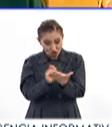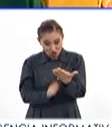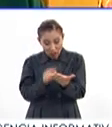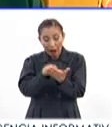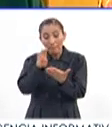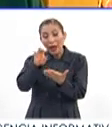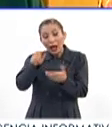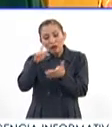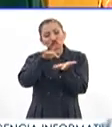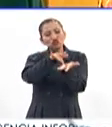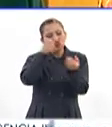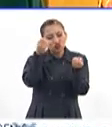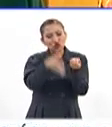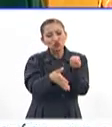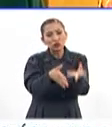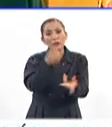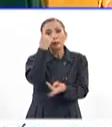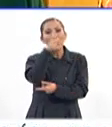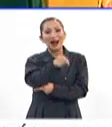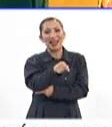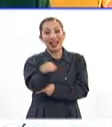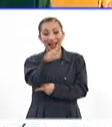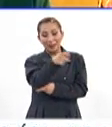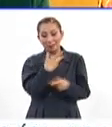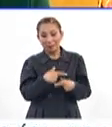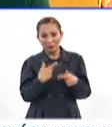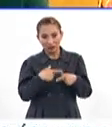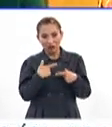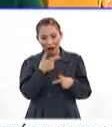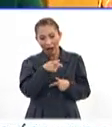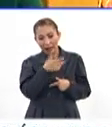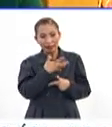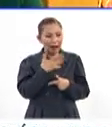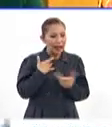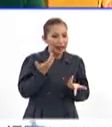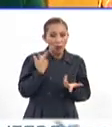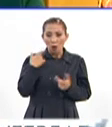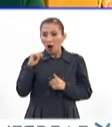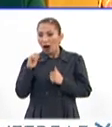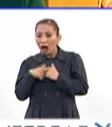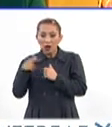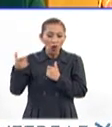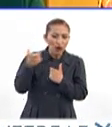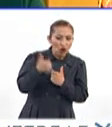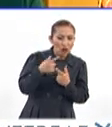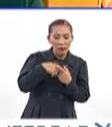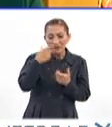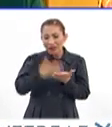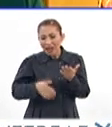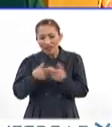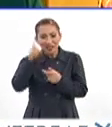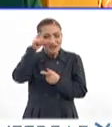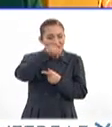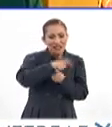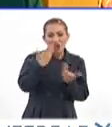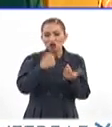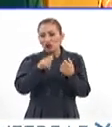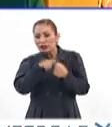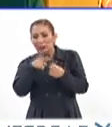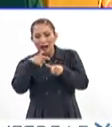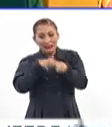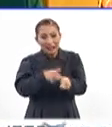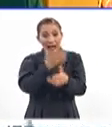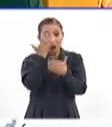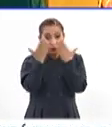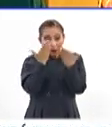haya becas también para que quienes tienen retos sociales, retos económicos más difíciles para su